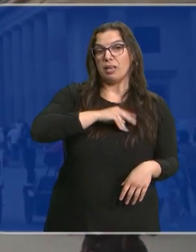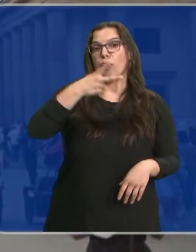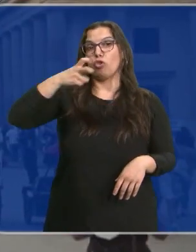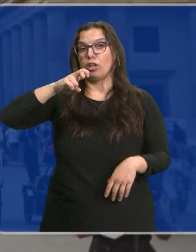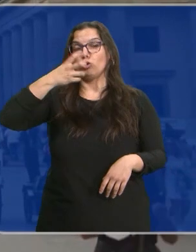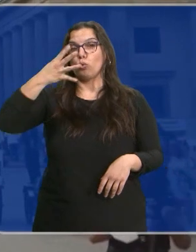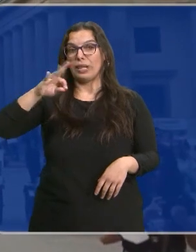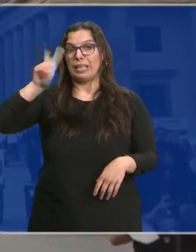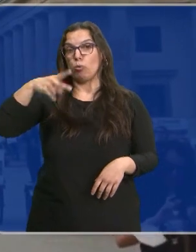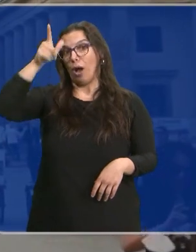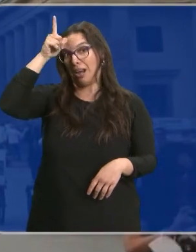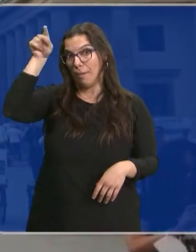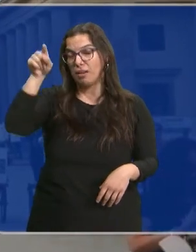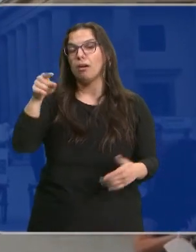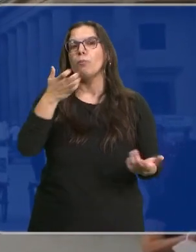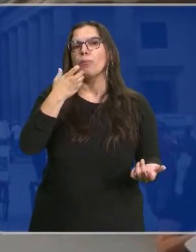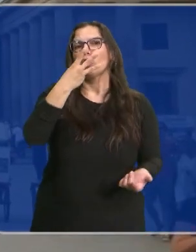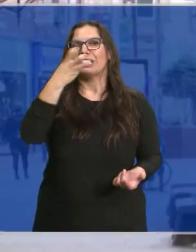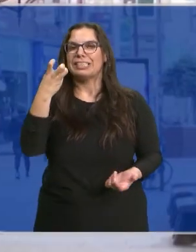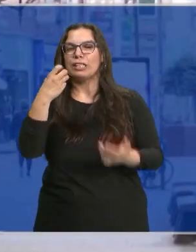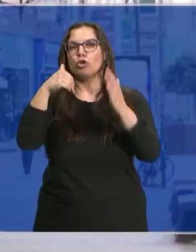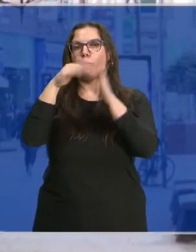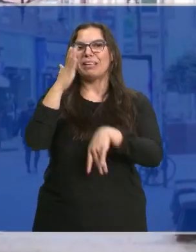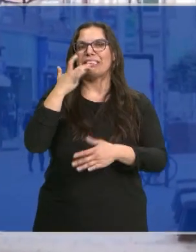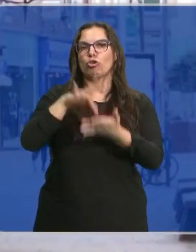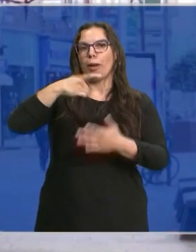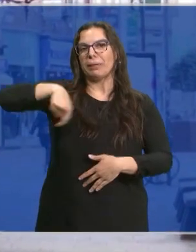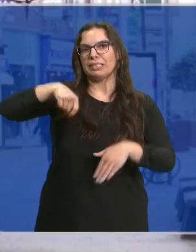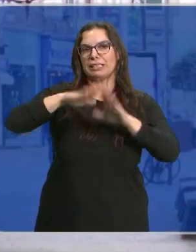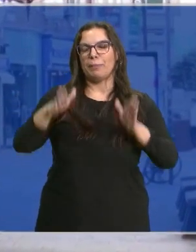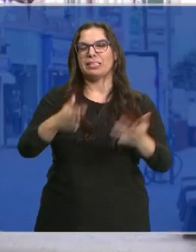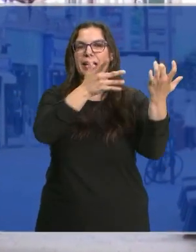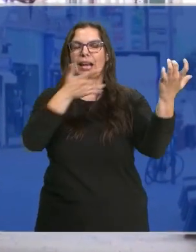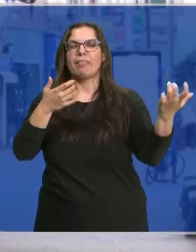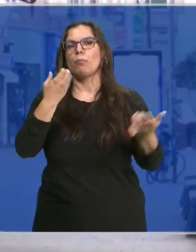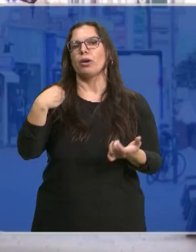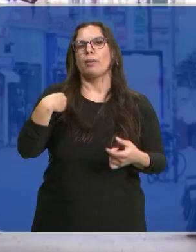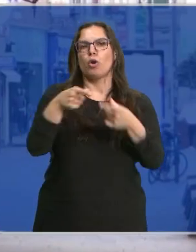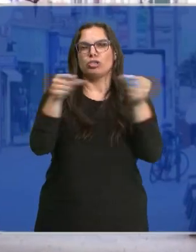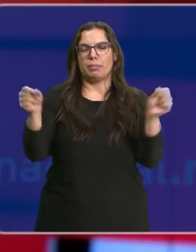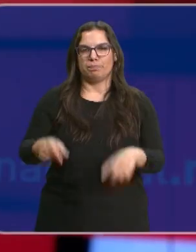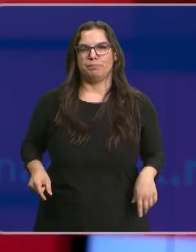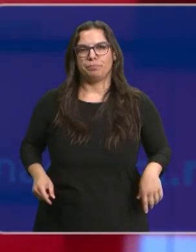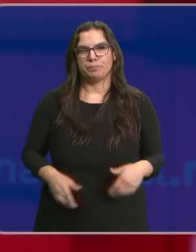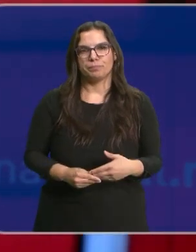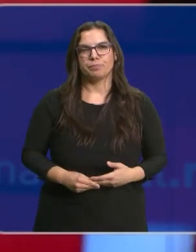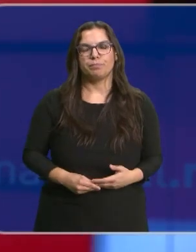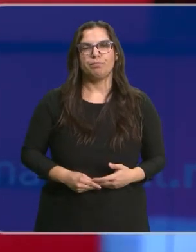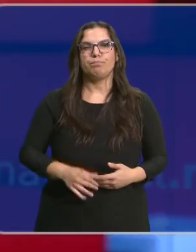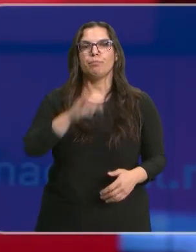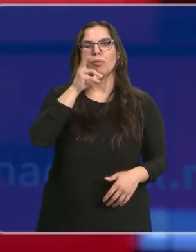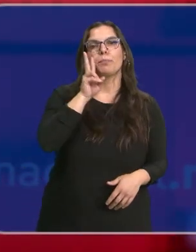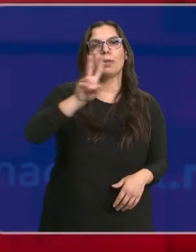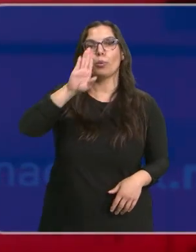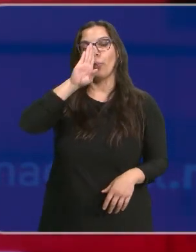los 240 de Alemania o los más de 300 por ser presidente de mesa en Irlanda o Chipre. Bueno, nos vamos